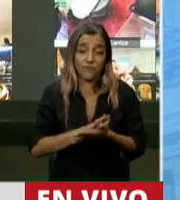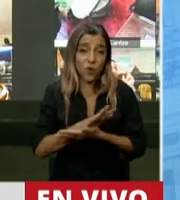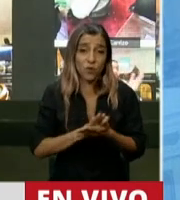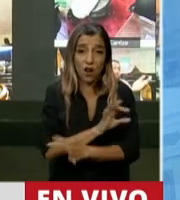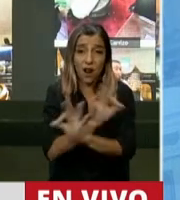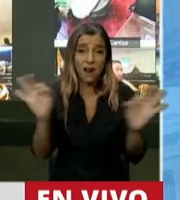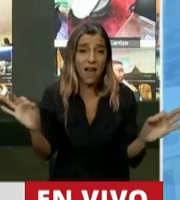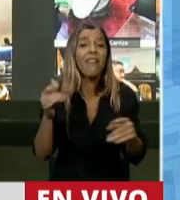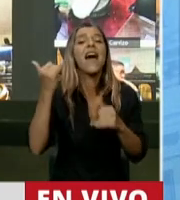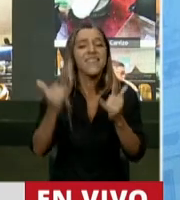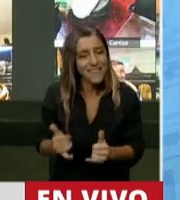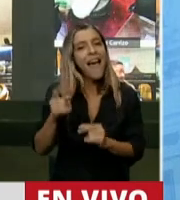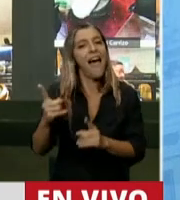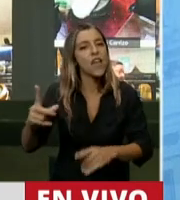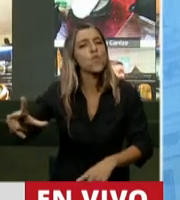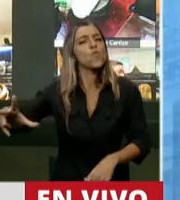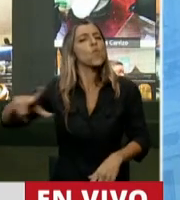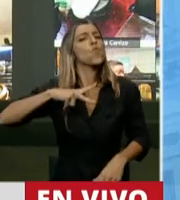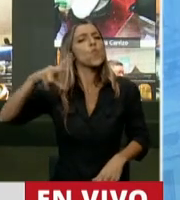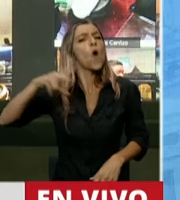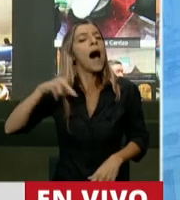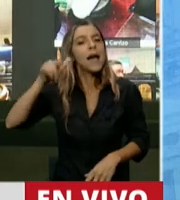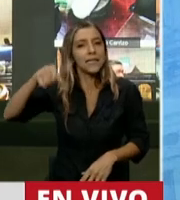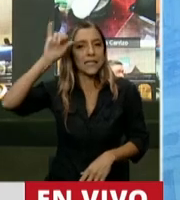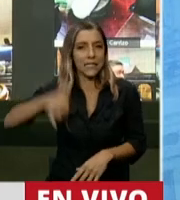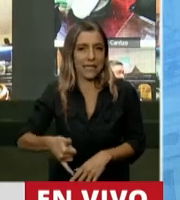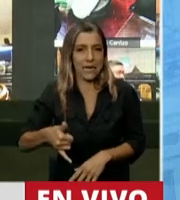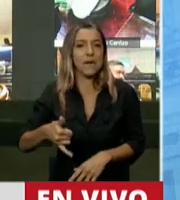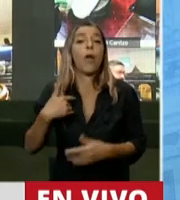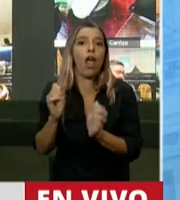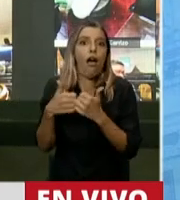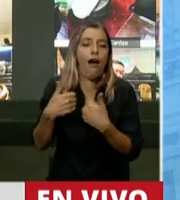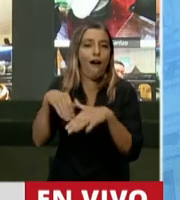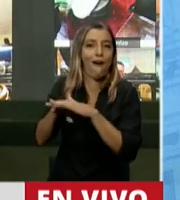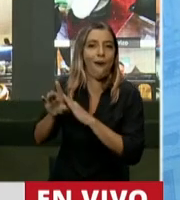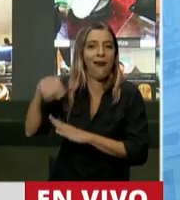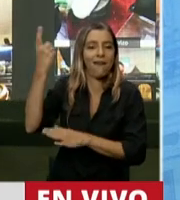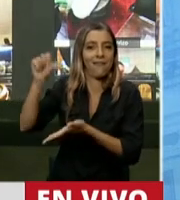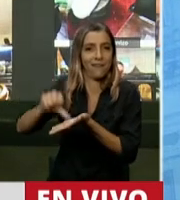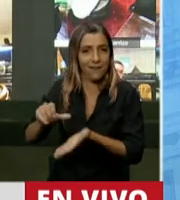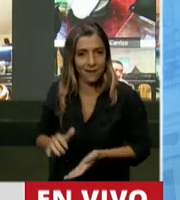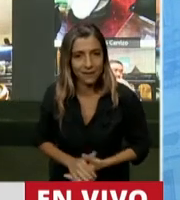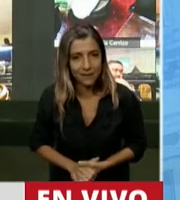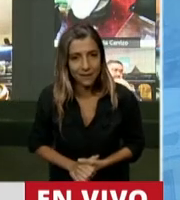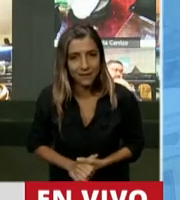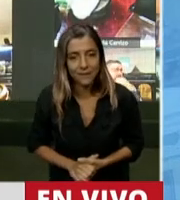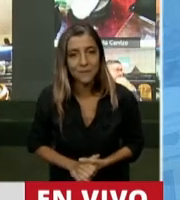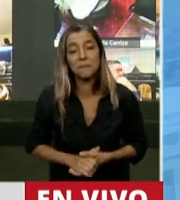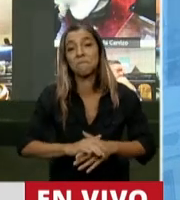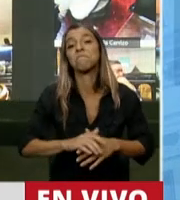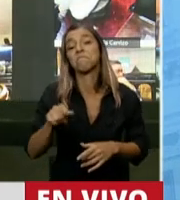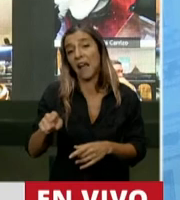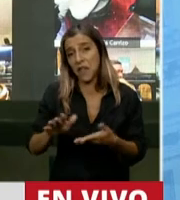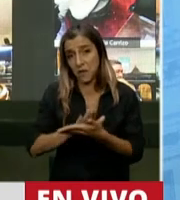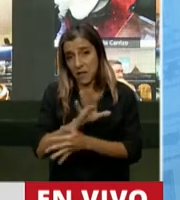sus fortunas, esas sí que son sus fortunas, afectadas en paraísos fiscales. Tampoco ha habido alguna idea, como